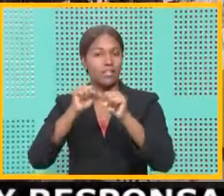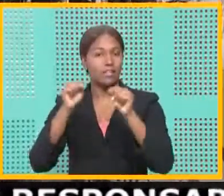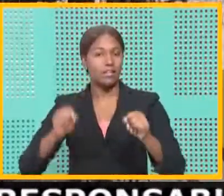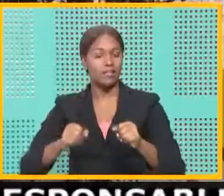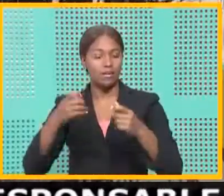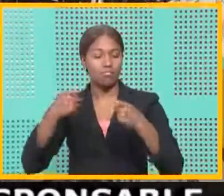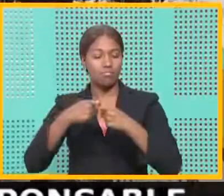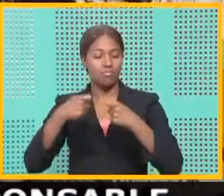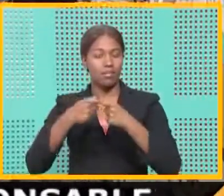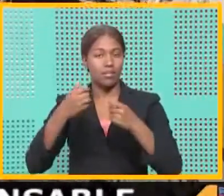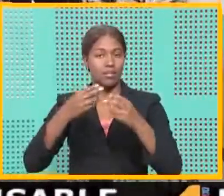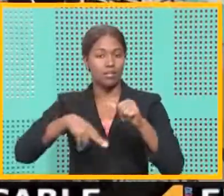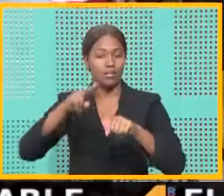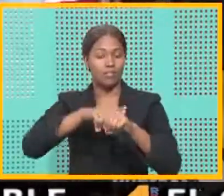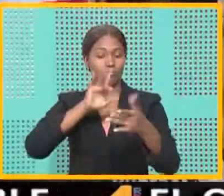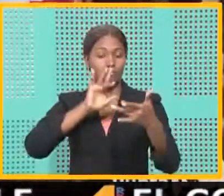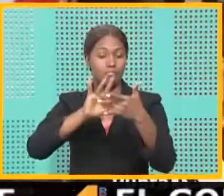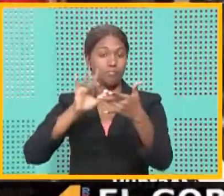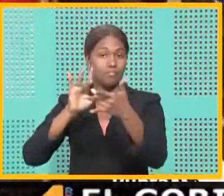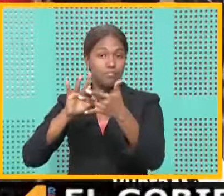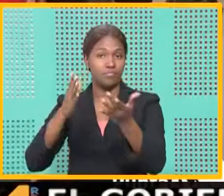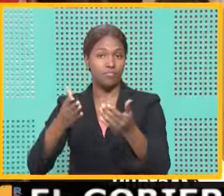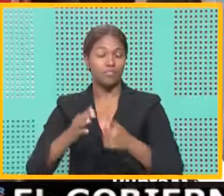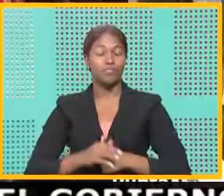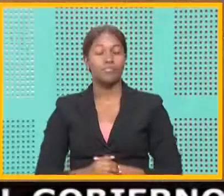Nacional, interconectado CENI.